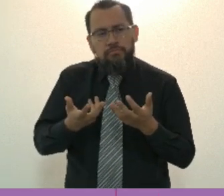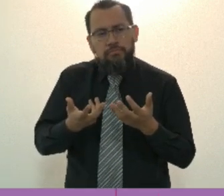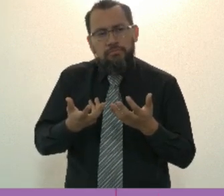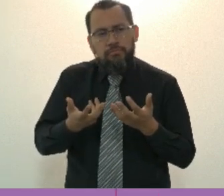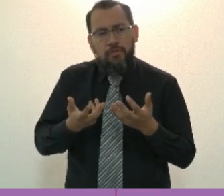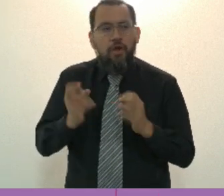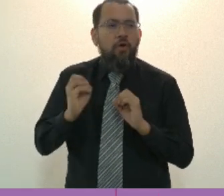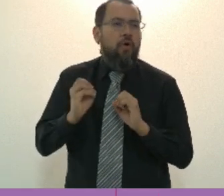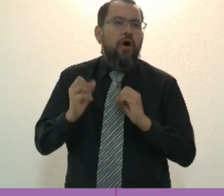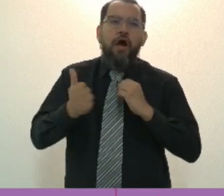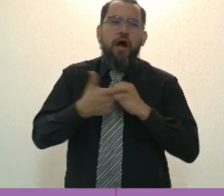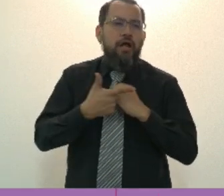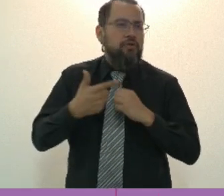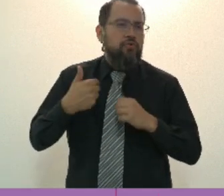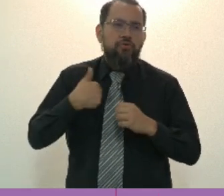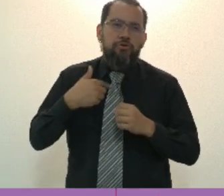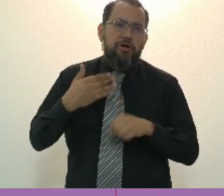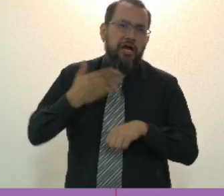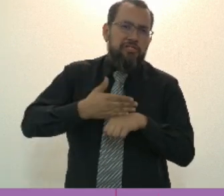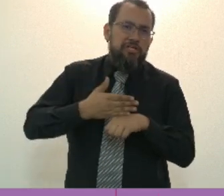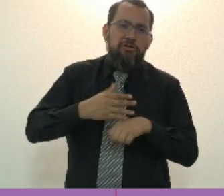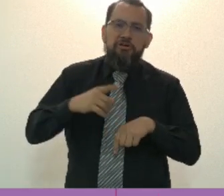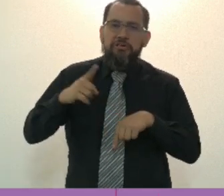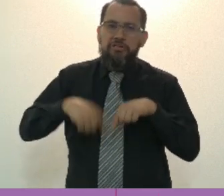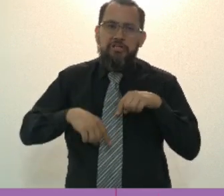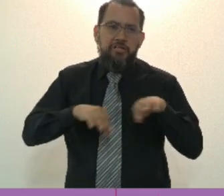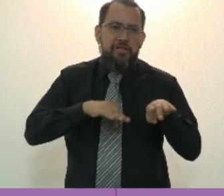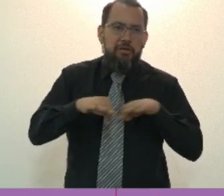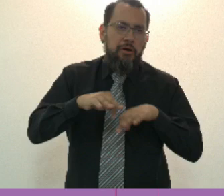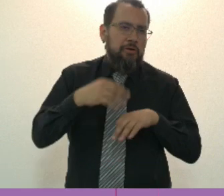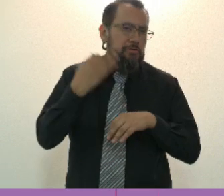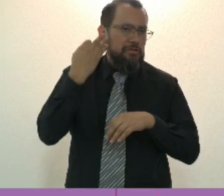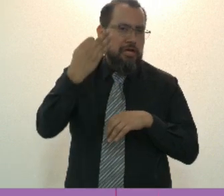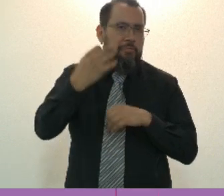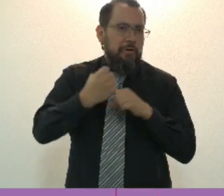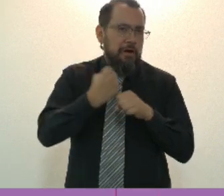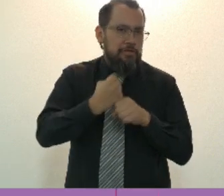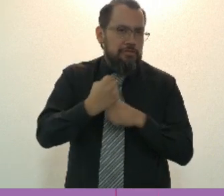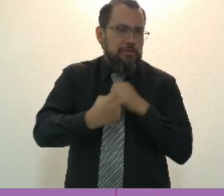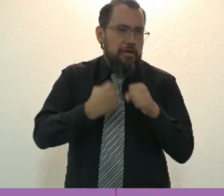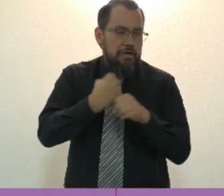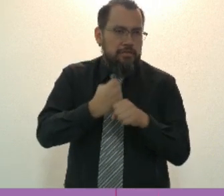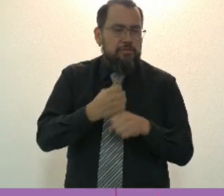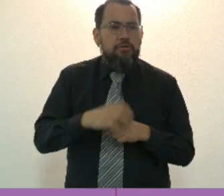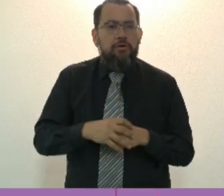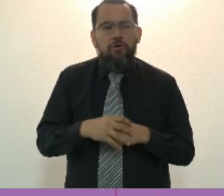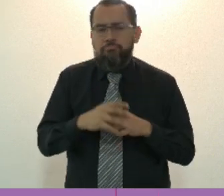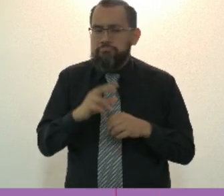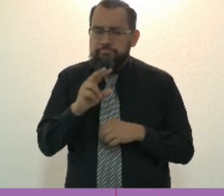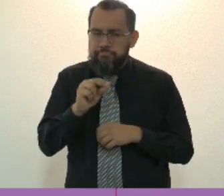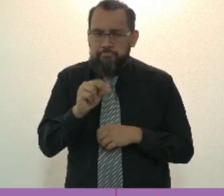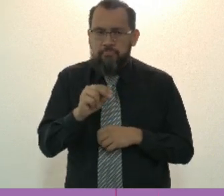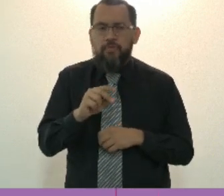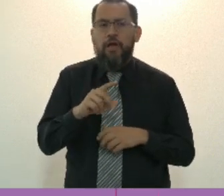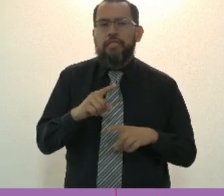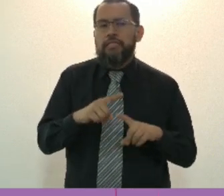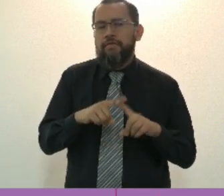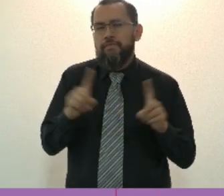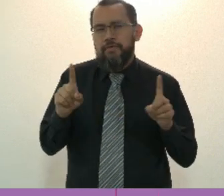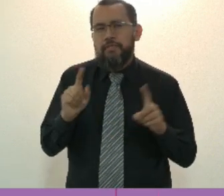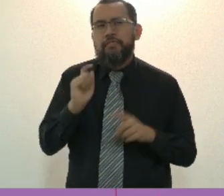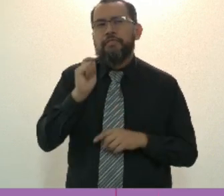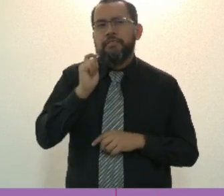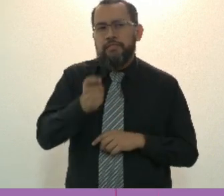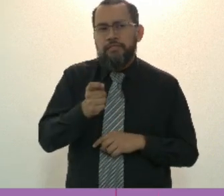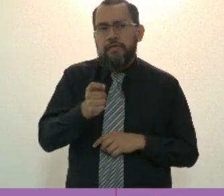la suspensión por X cantidad de años para dejar de funcionar. No, es el punto que se